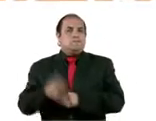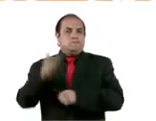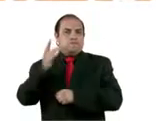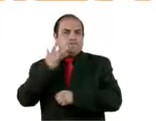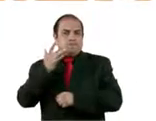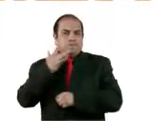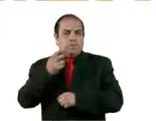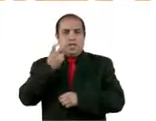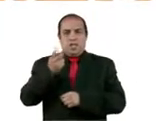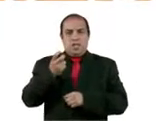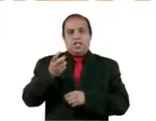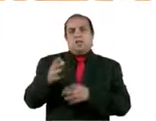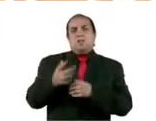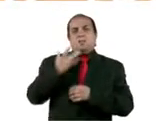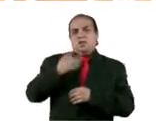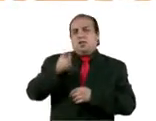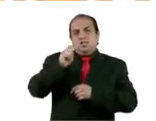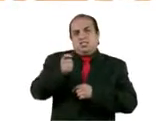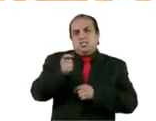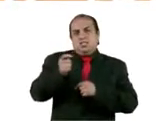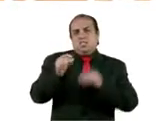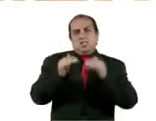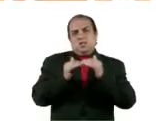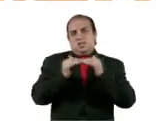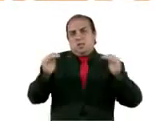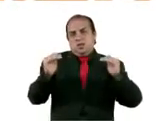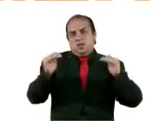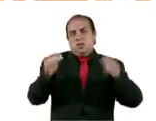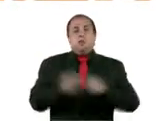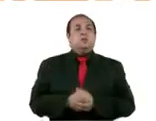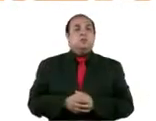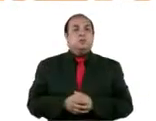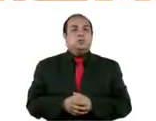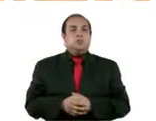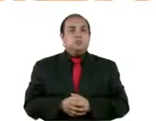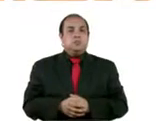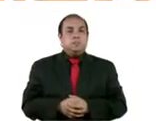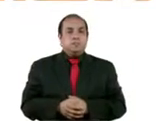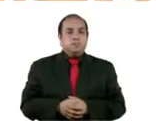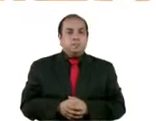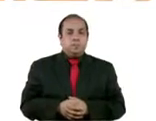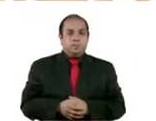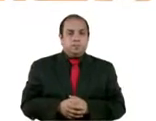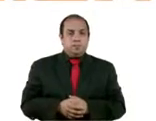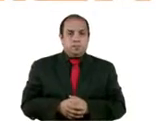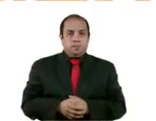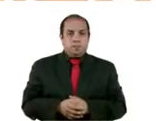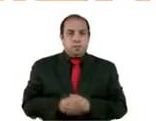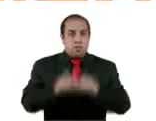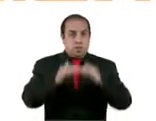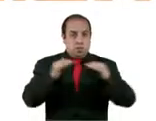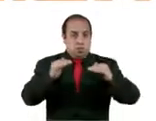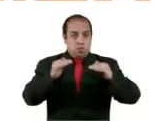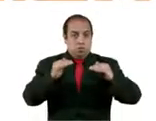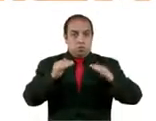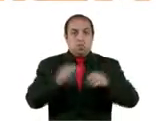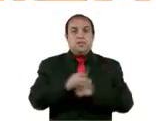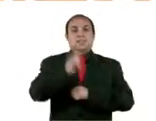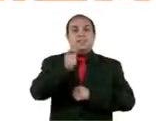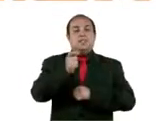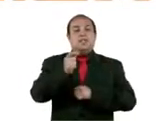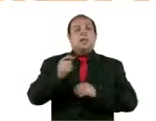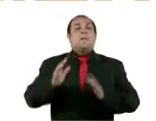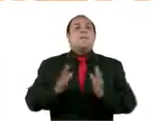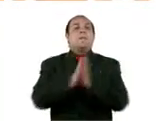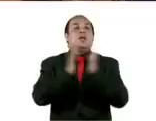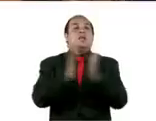la democracia, o más burocracia no garantiza la democracia. La democracia la garantiza la participación del